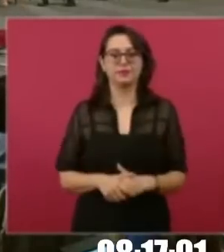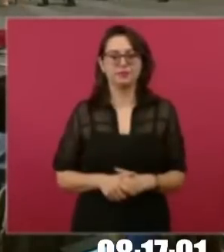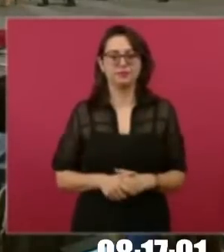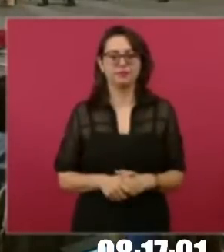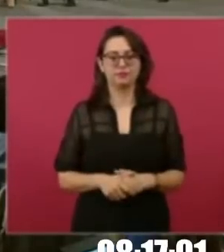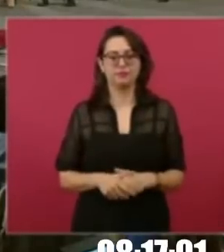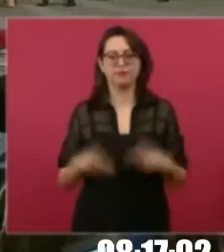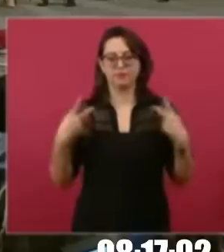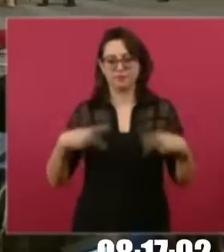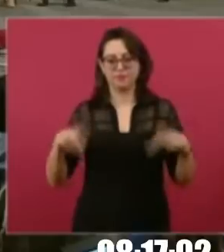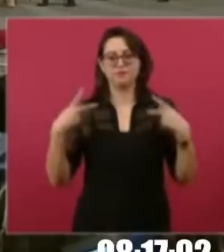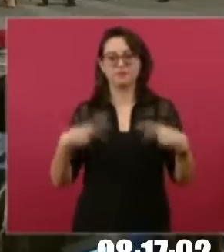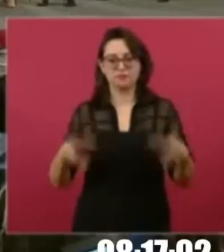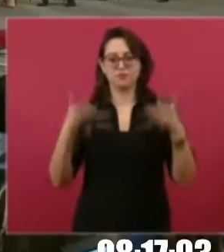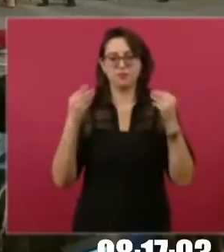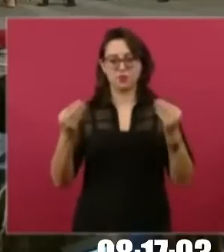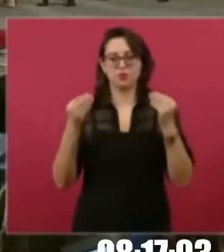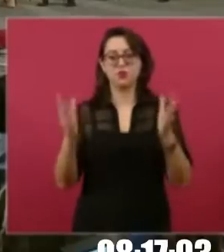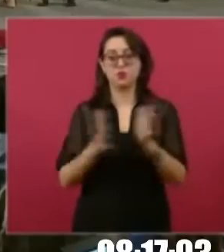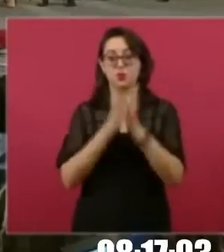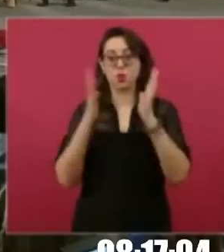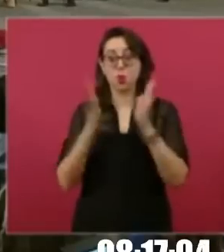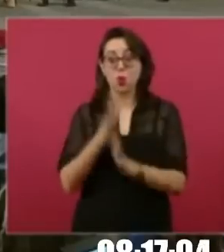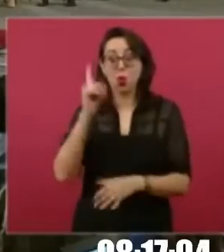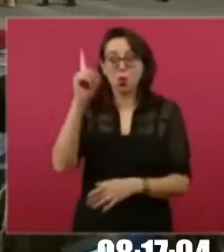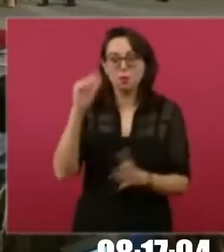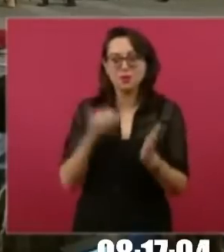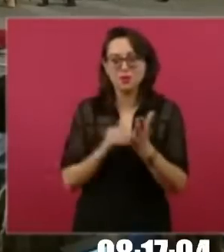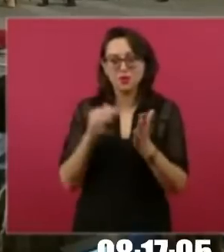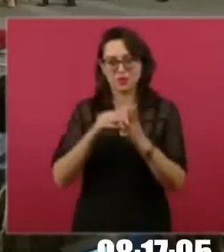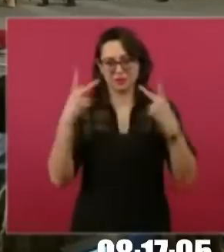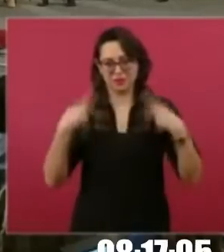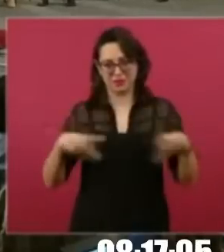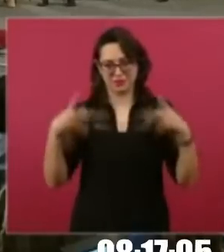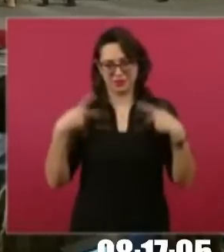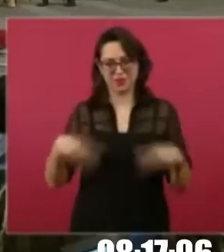que participó mucha gente más de un millón en